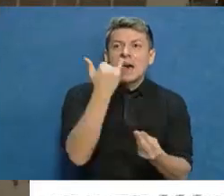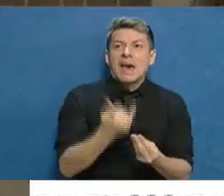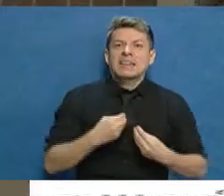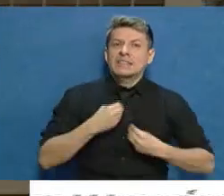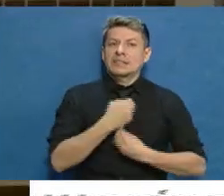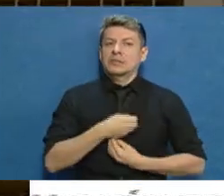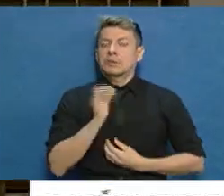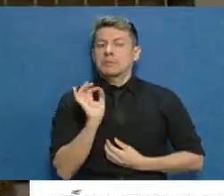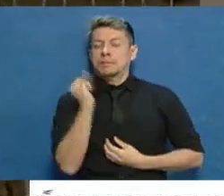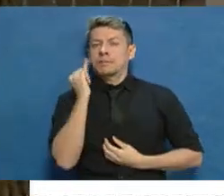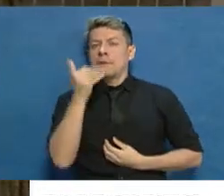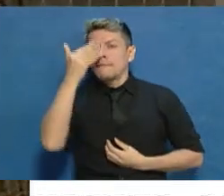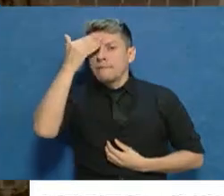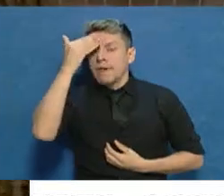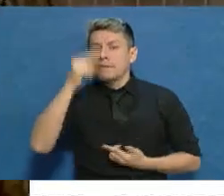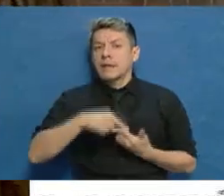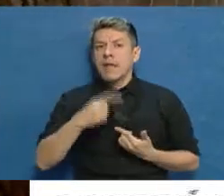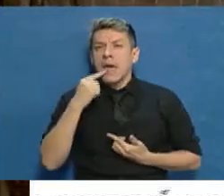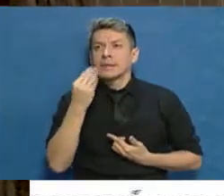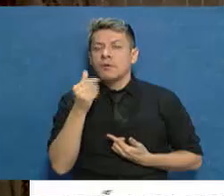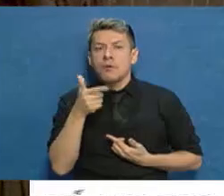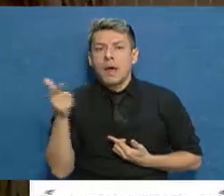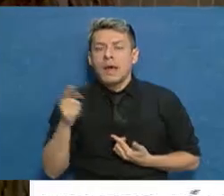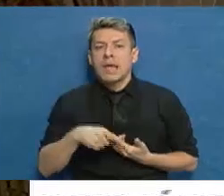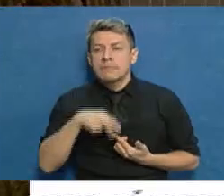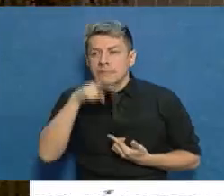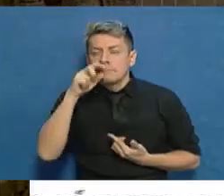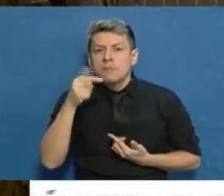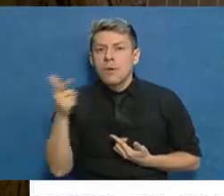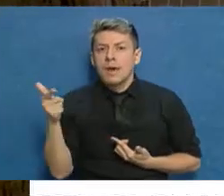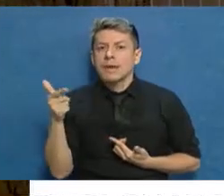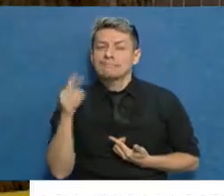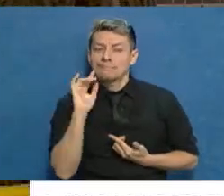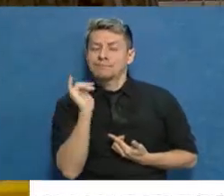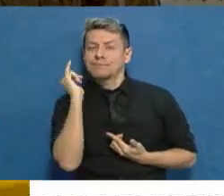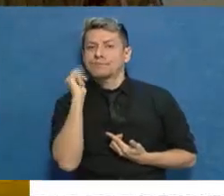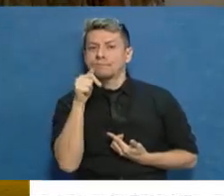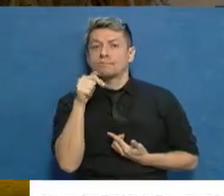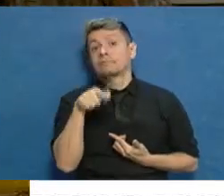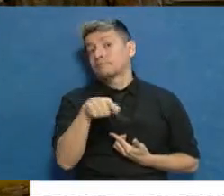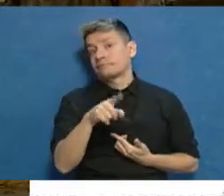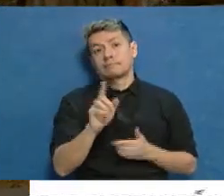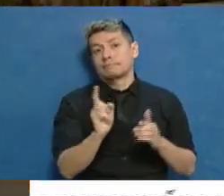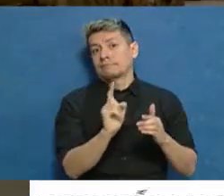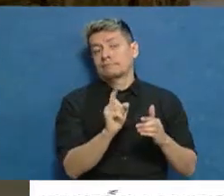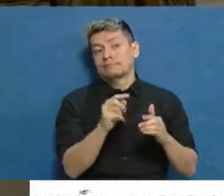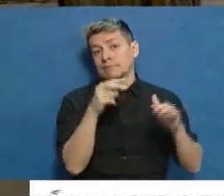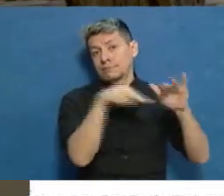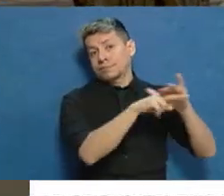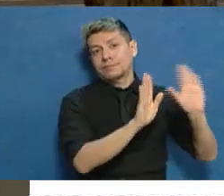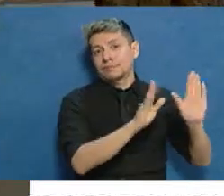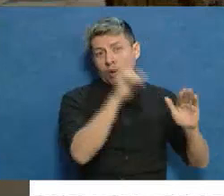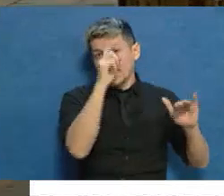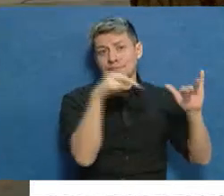bastante claro, fiebre, falta de gusto, falta de olfato, y lo han internado, de manera tal que hemos desalojado